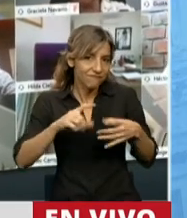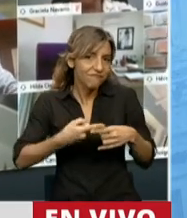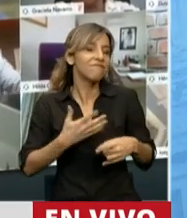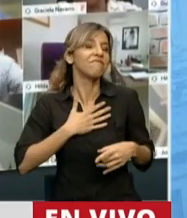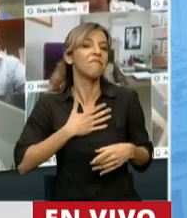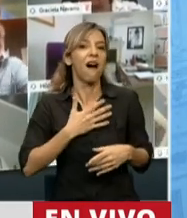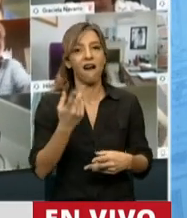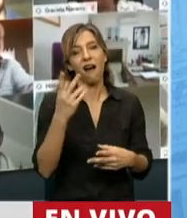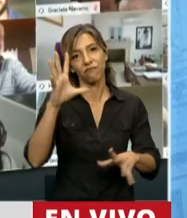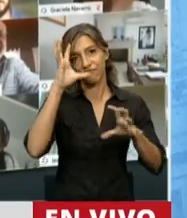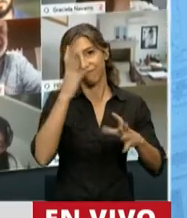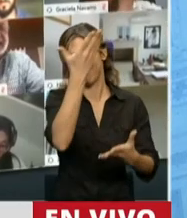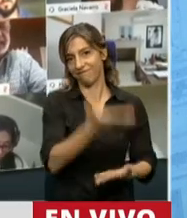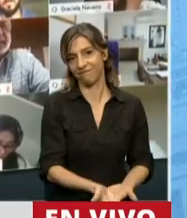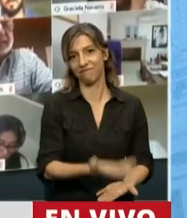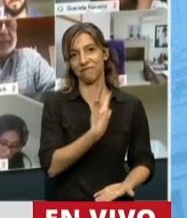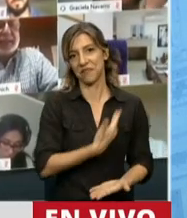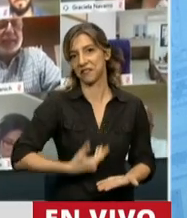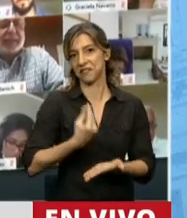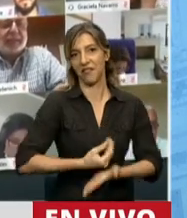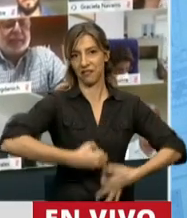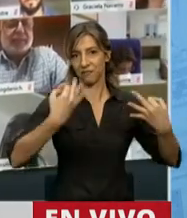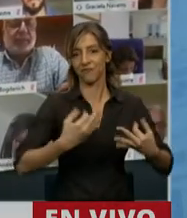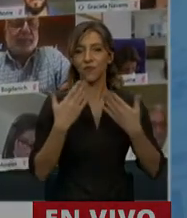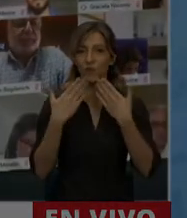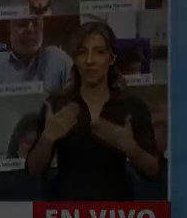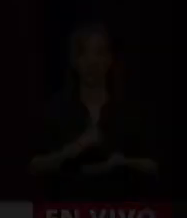recordar a un gran hombre y a un gran presidente. Muchas gracias. Gracias, diputada.